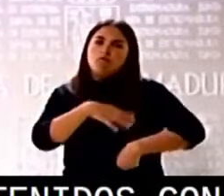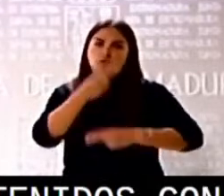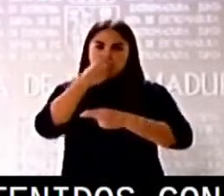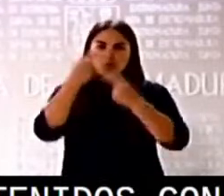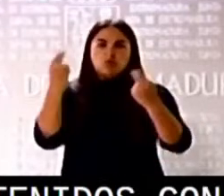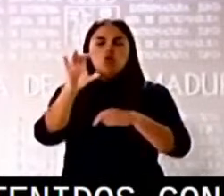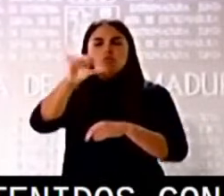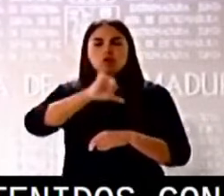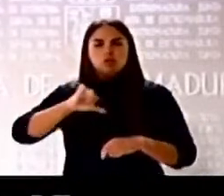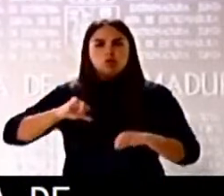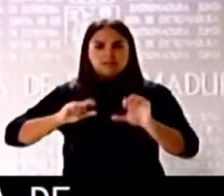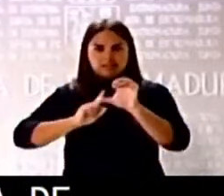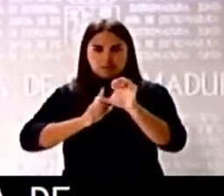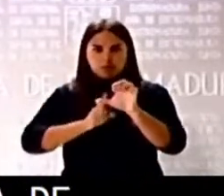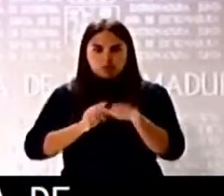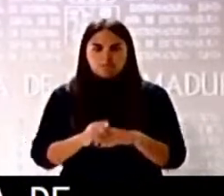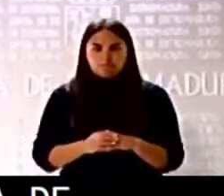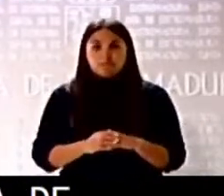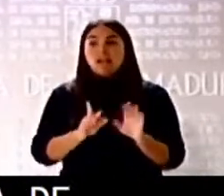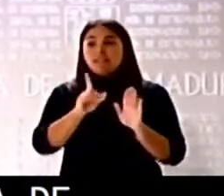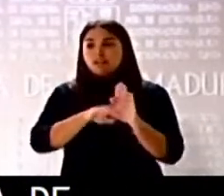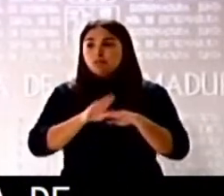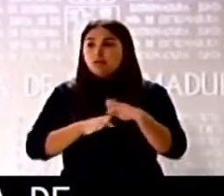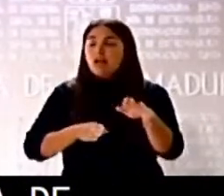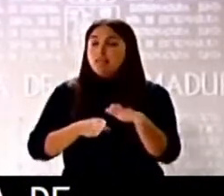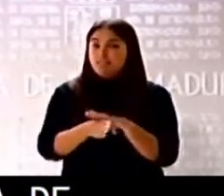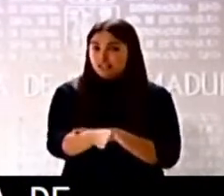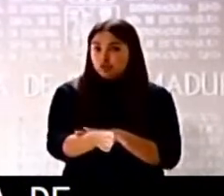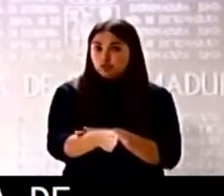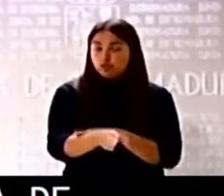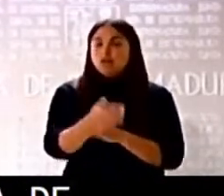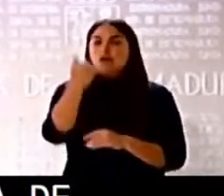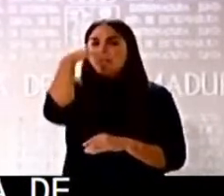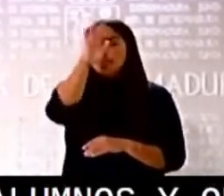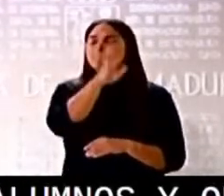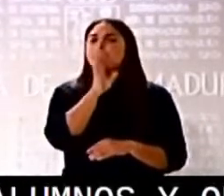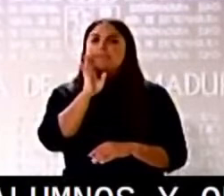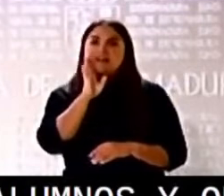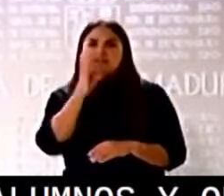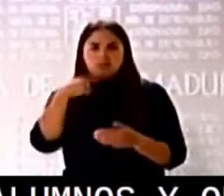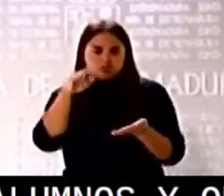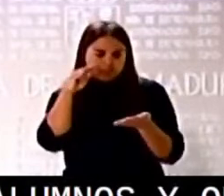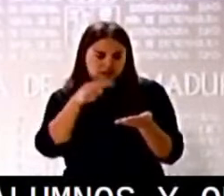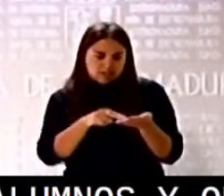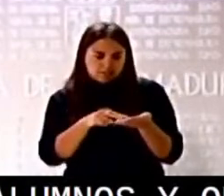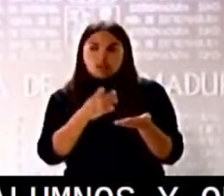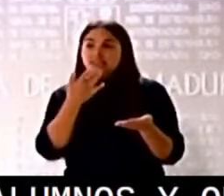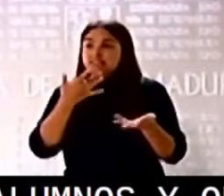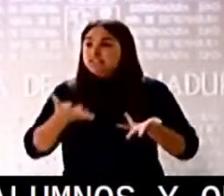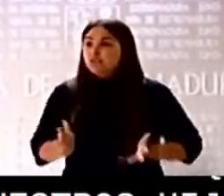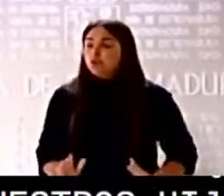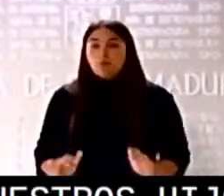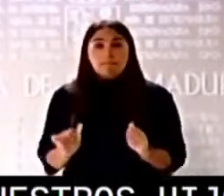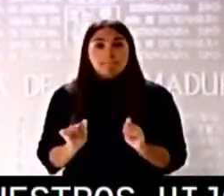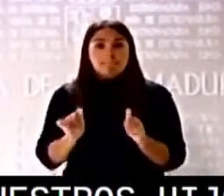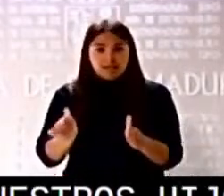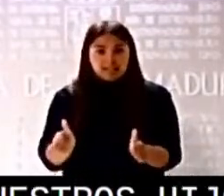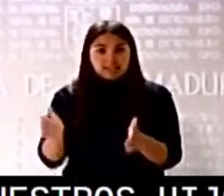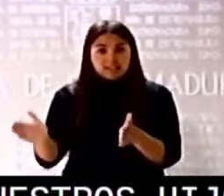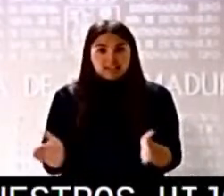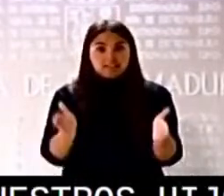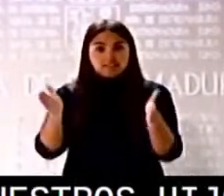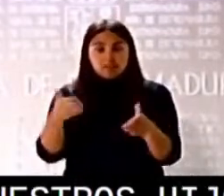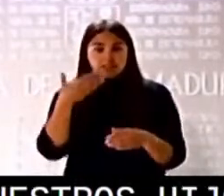Comunidad Autónoma de Extremadura. El decreto de acceso a los alumnos, el que los padres y las madres leemos cuando nuestros hijos inician la